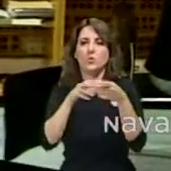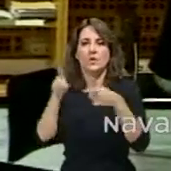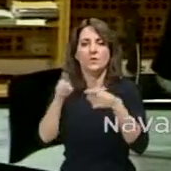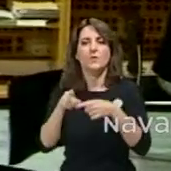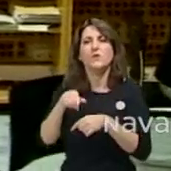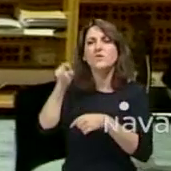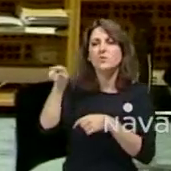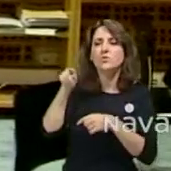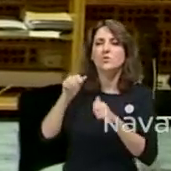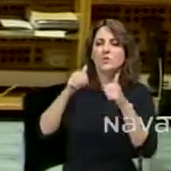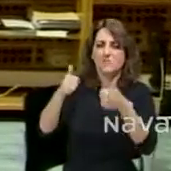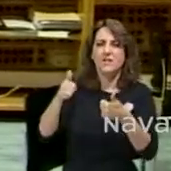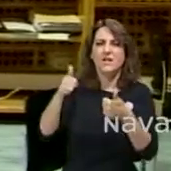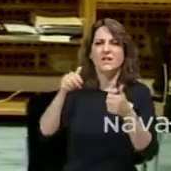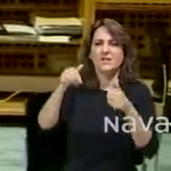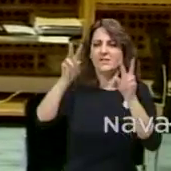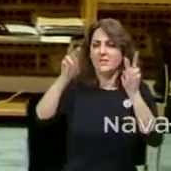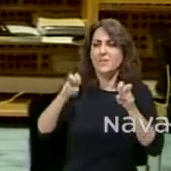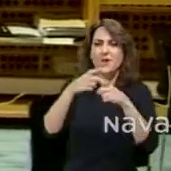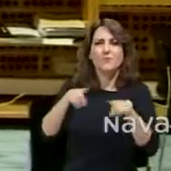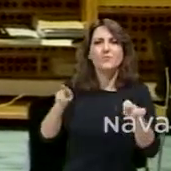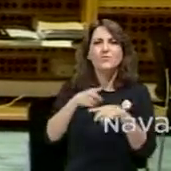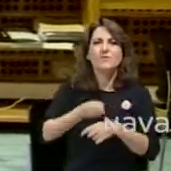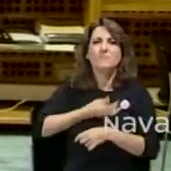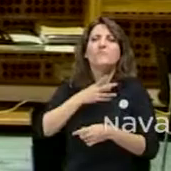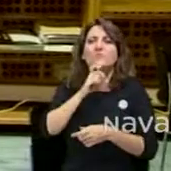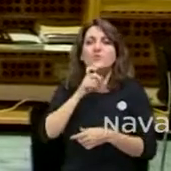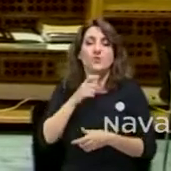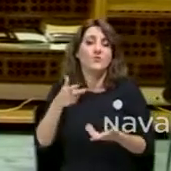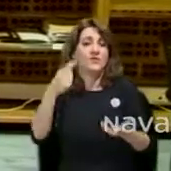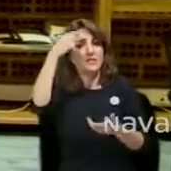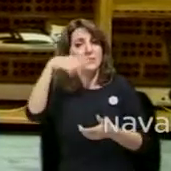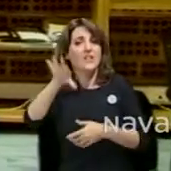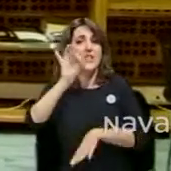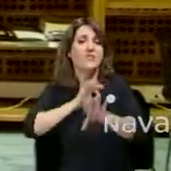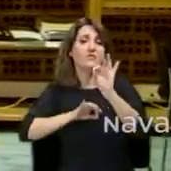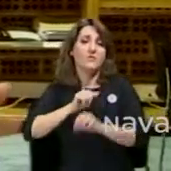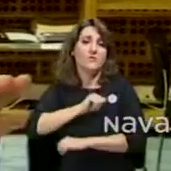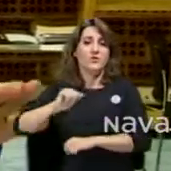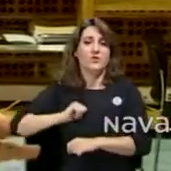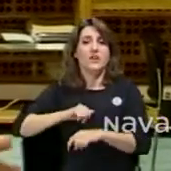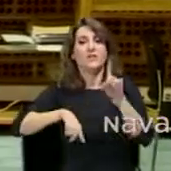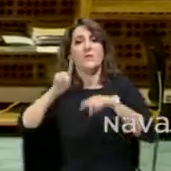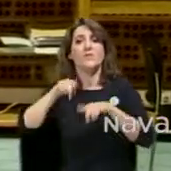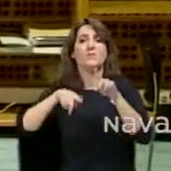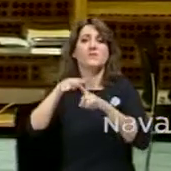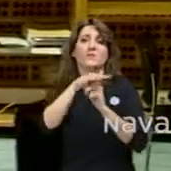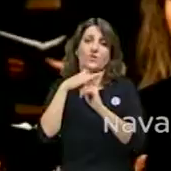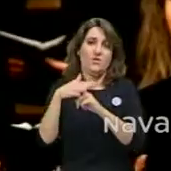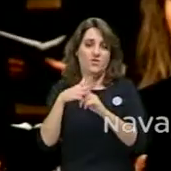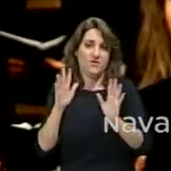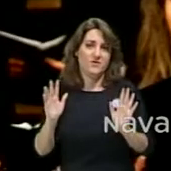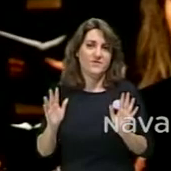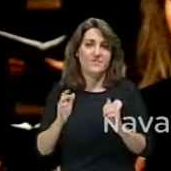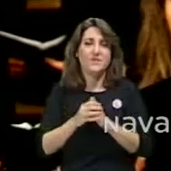¿Cómo decidiste iniciarte en esto de la música? Bueno, pues ya sabes que las decisiones personales a veces van unidas también a las circunstancias. Y yo